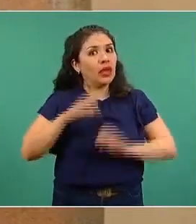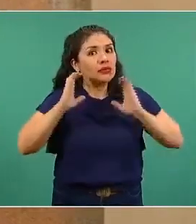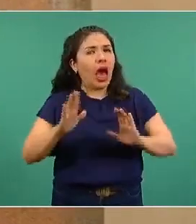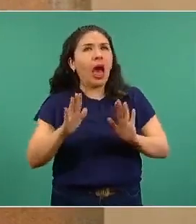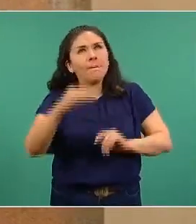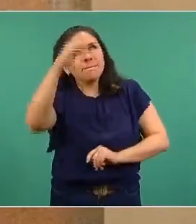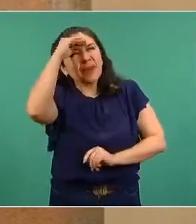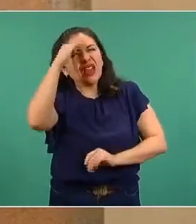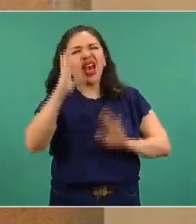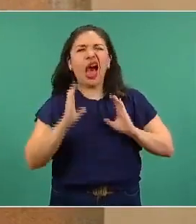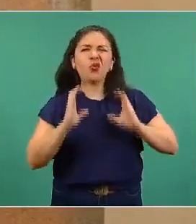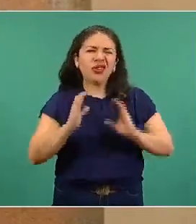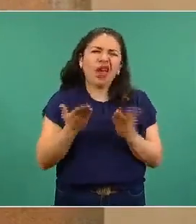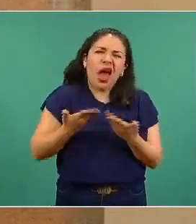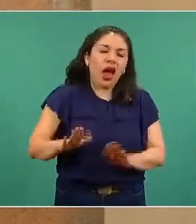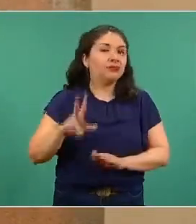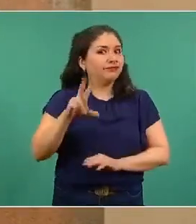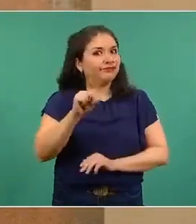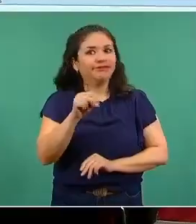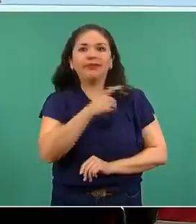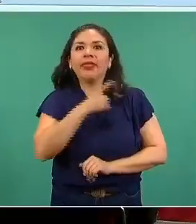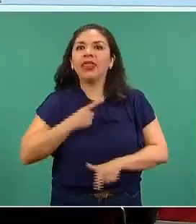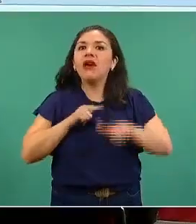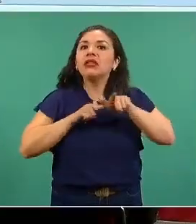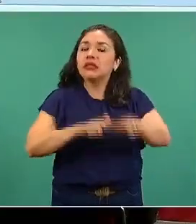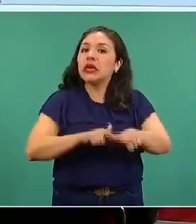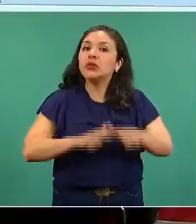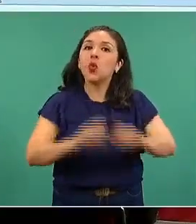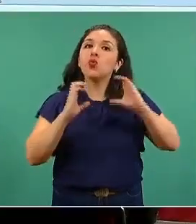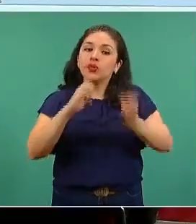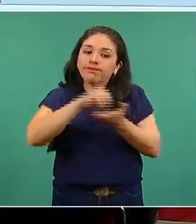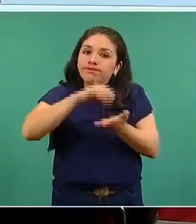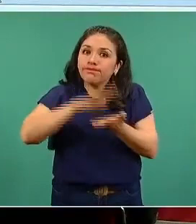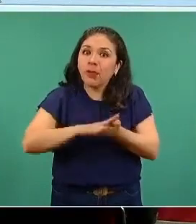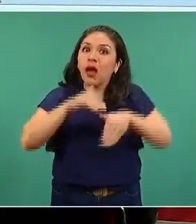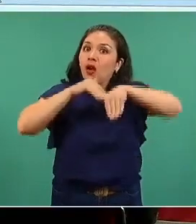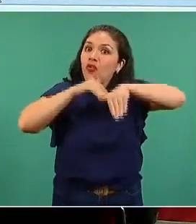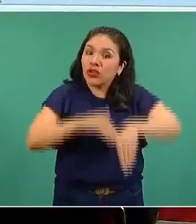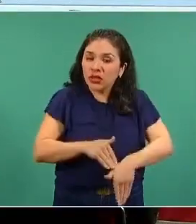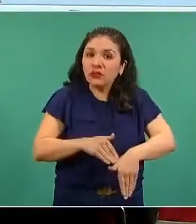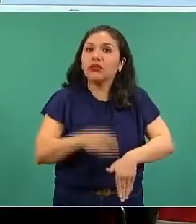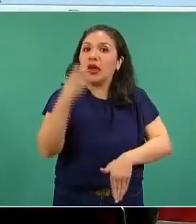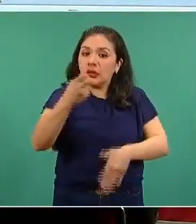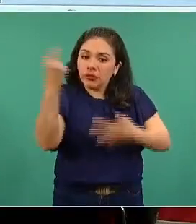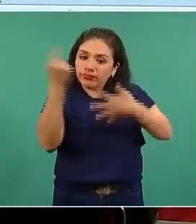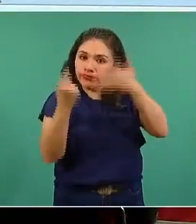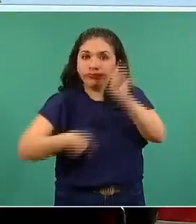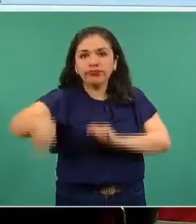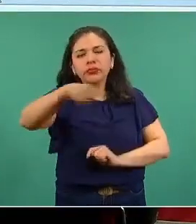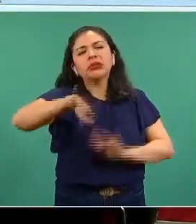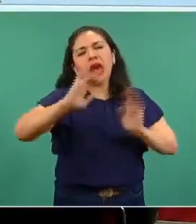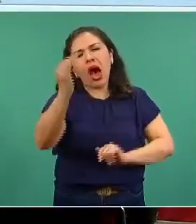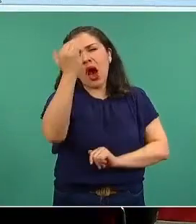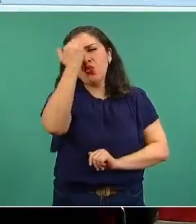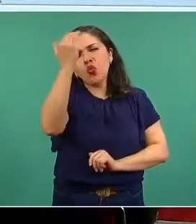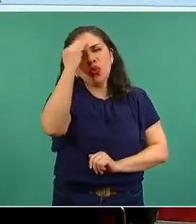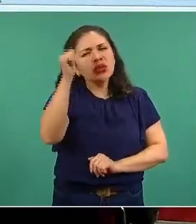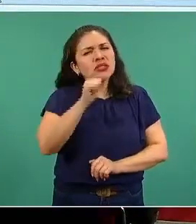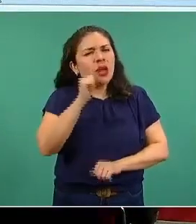la guardia, sino debemos continuar con las medidas que se han establecido y las que conocemos y que